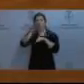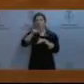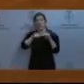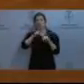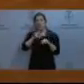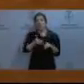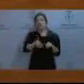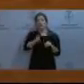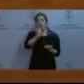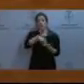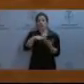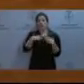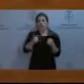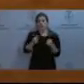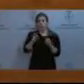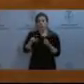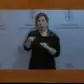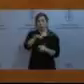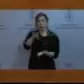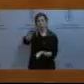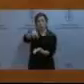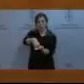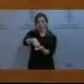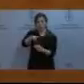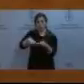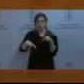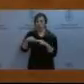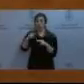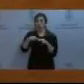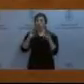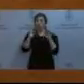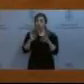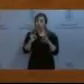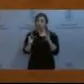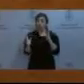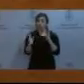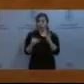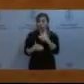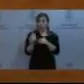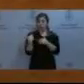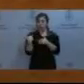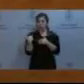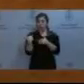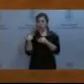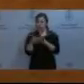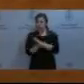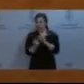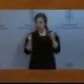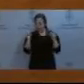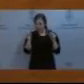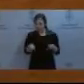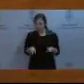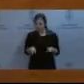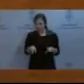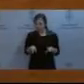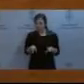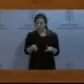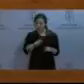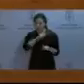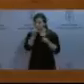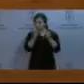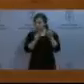centro de salud que allí se iba a ubicar. Es entonces cuando, inexplicablemente, por